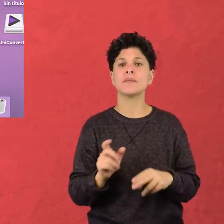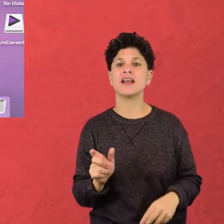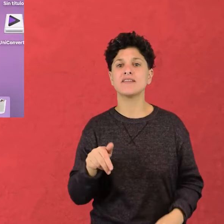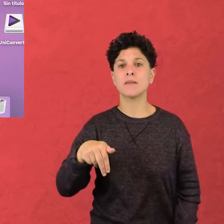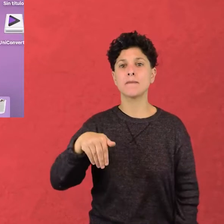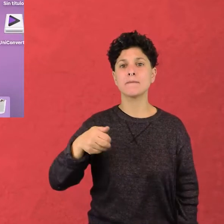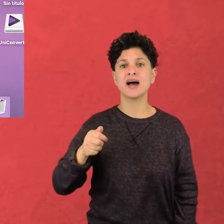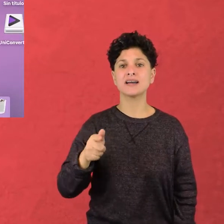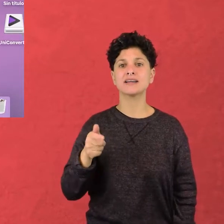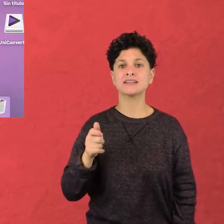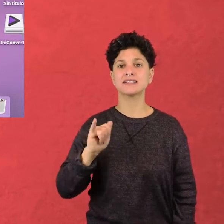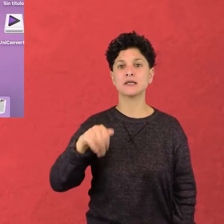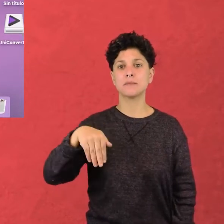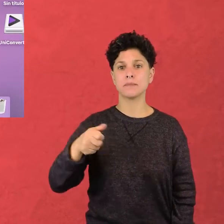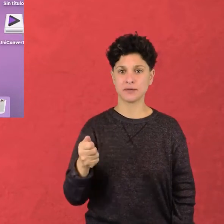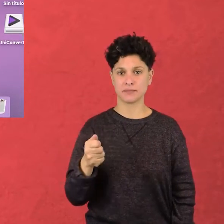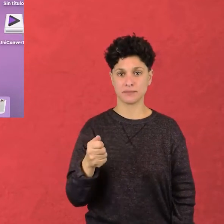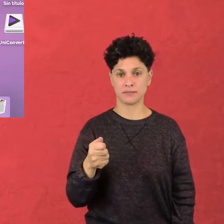máxima.